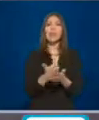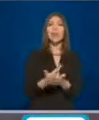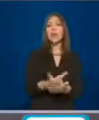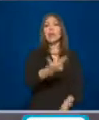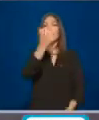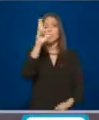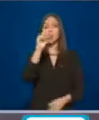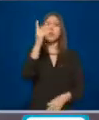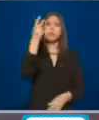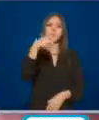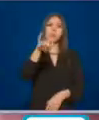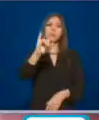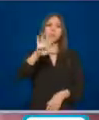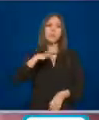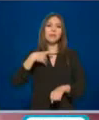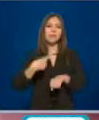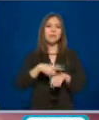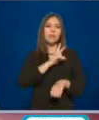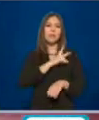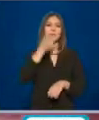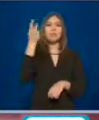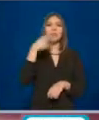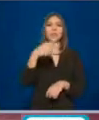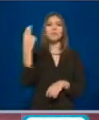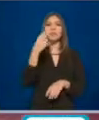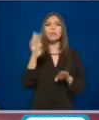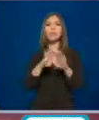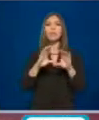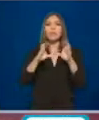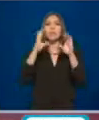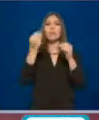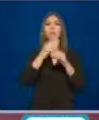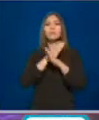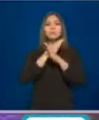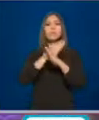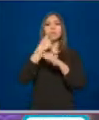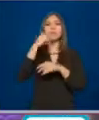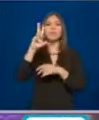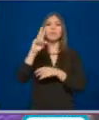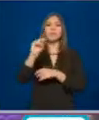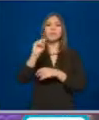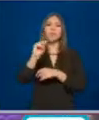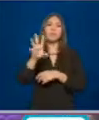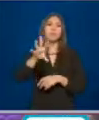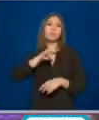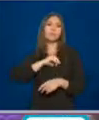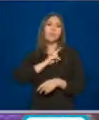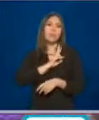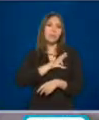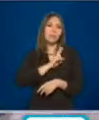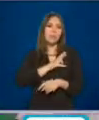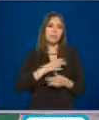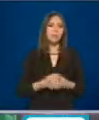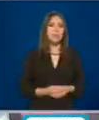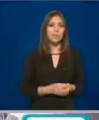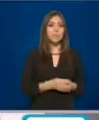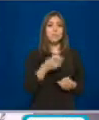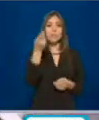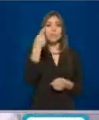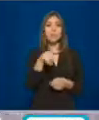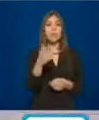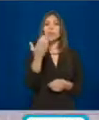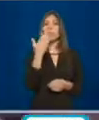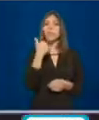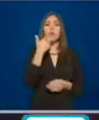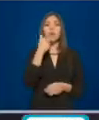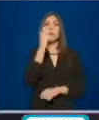sí llama la atención de que debe de haber muchas medidas de prevención para evitar el Pero justo hablando de prevención, no hay vacuna para este virus aún,